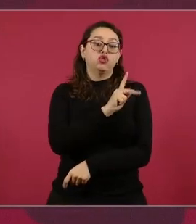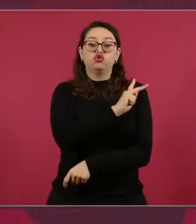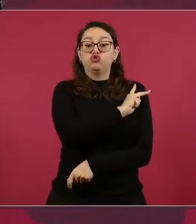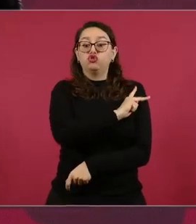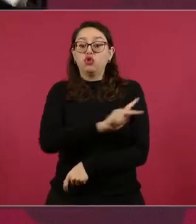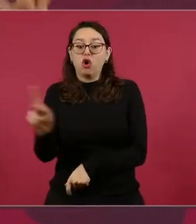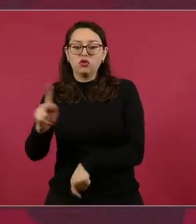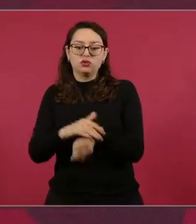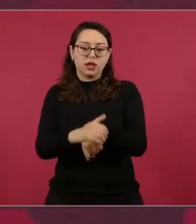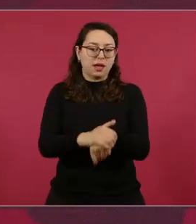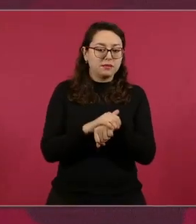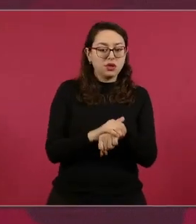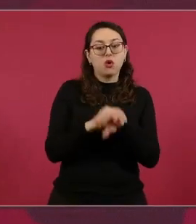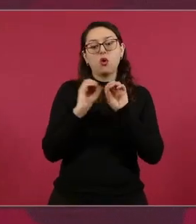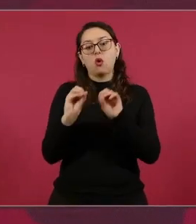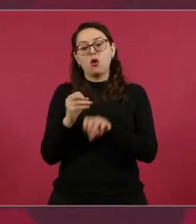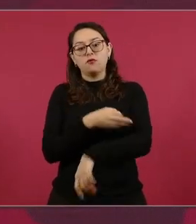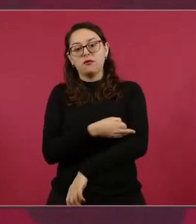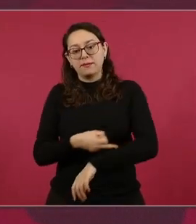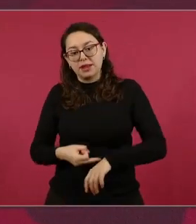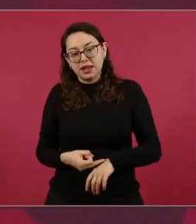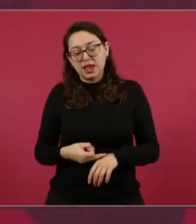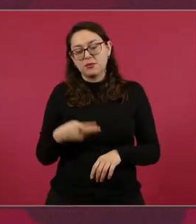De esa manera,